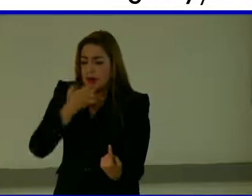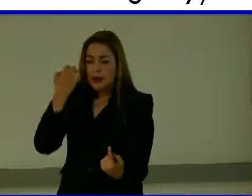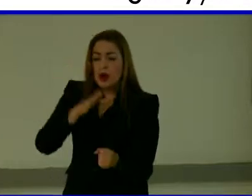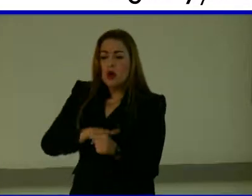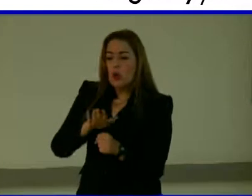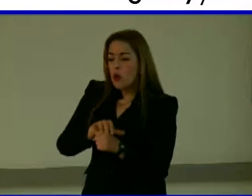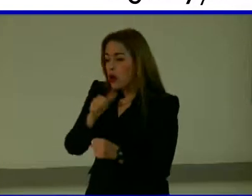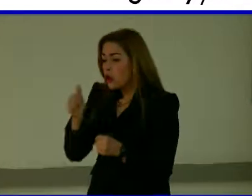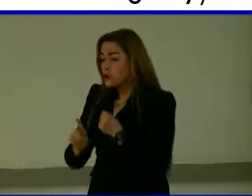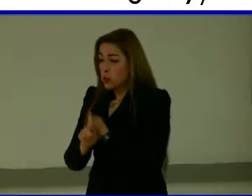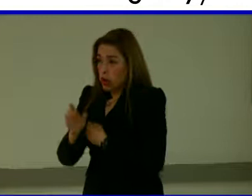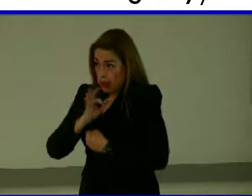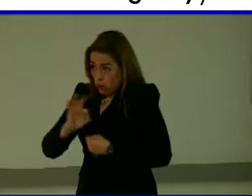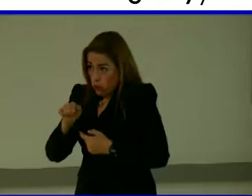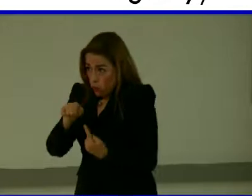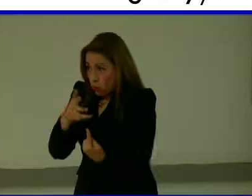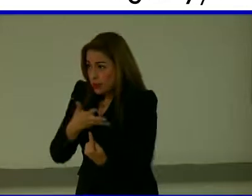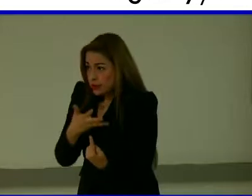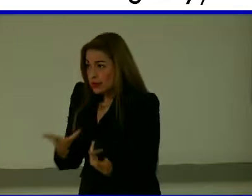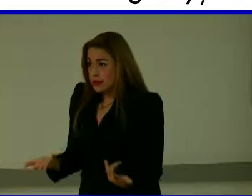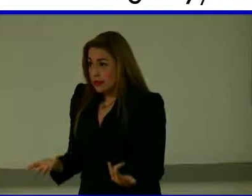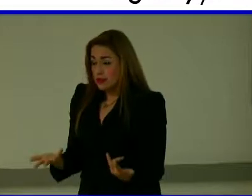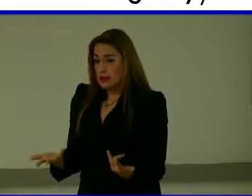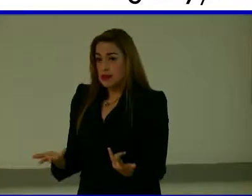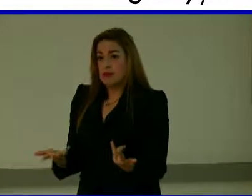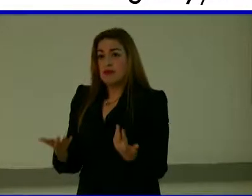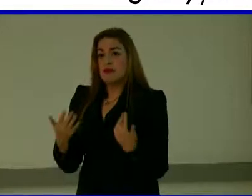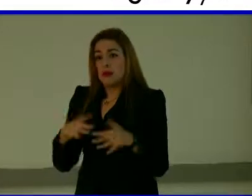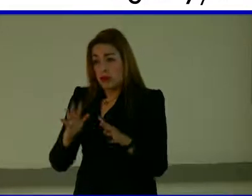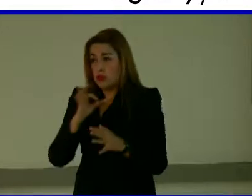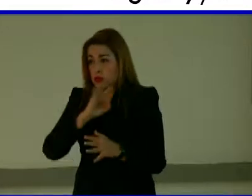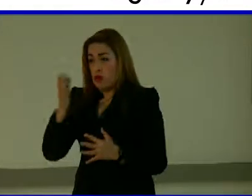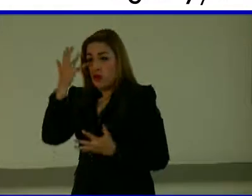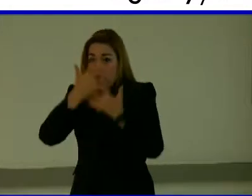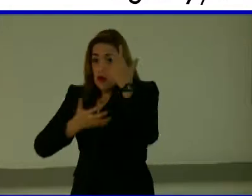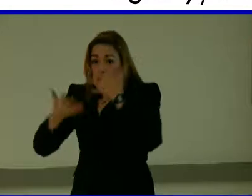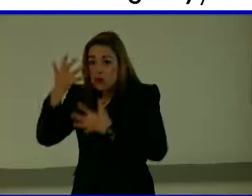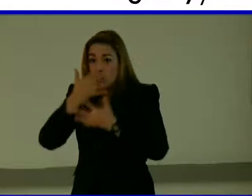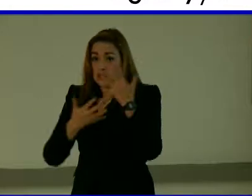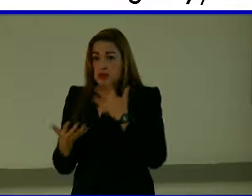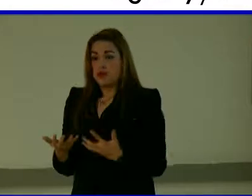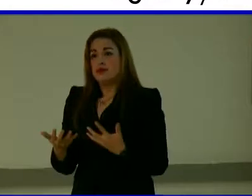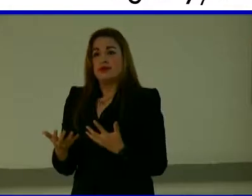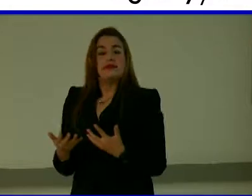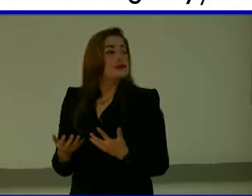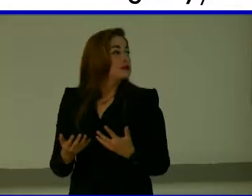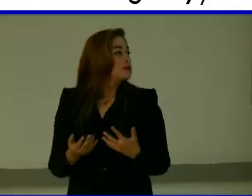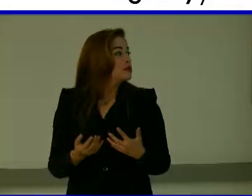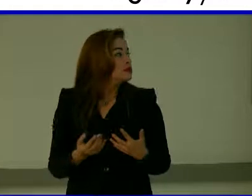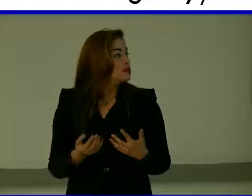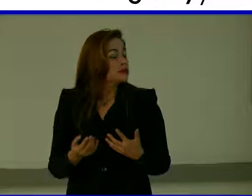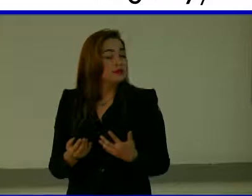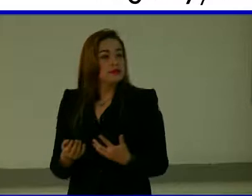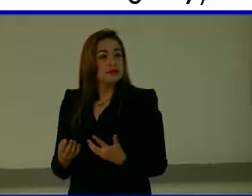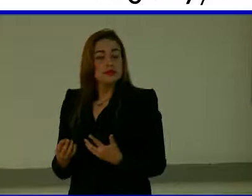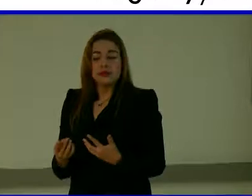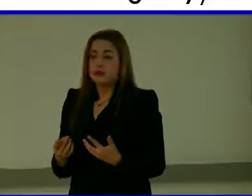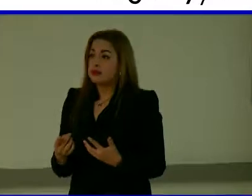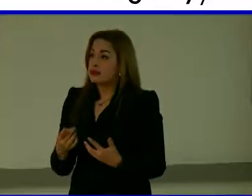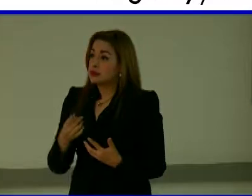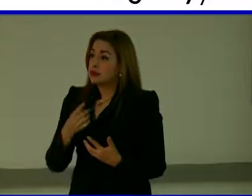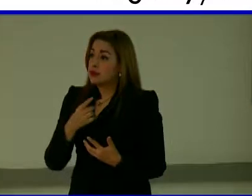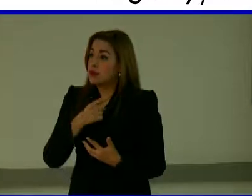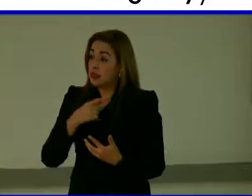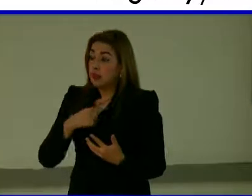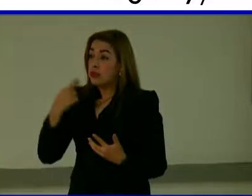La evaluación debe seguir los lineamientos del DSM-5, por lo cual tenemos que satisfacer los criterios diagnósticos